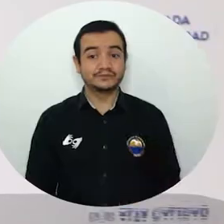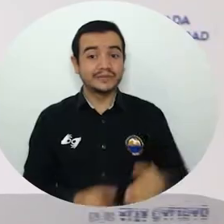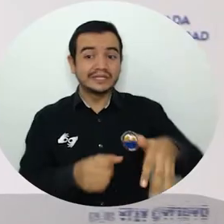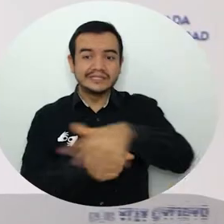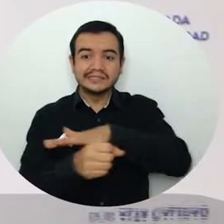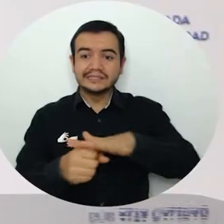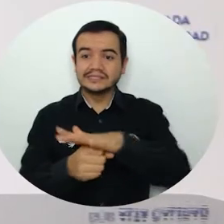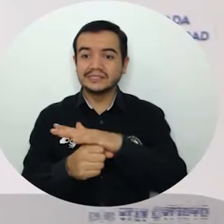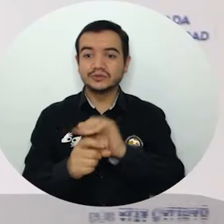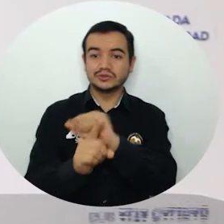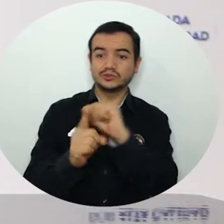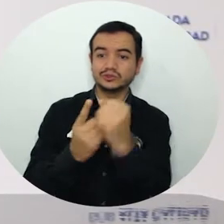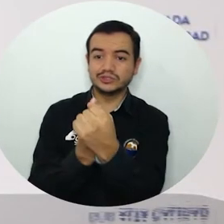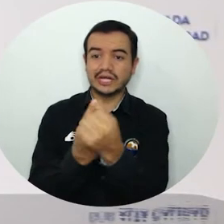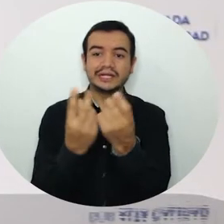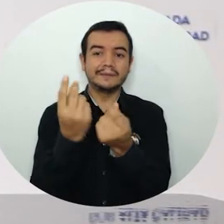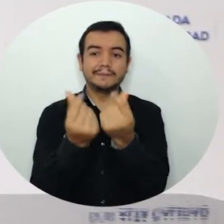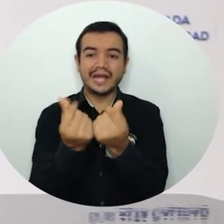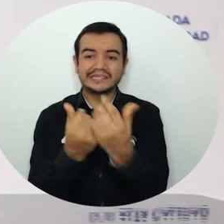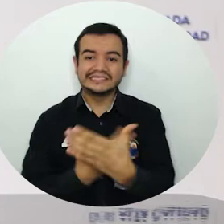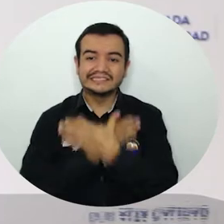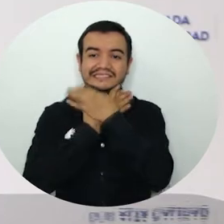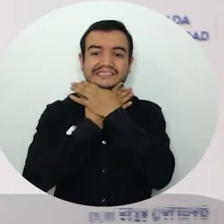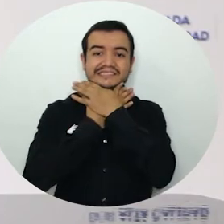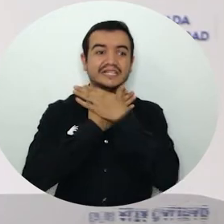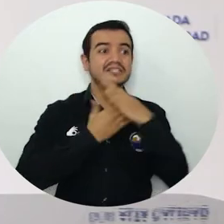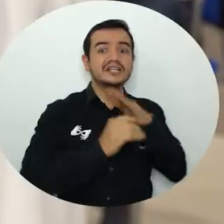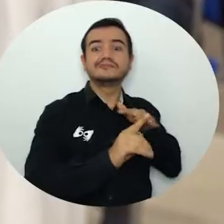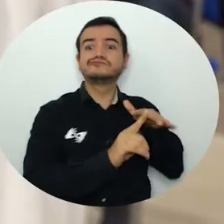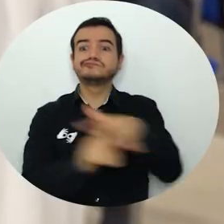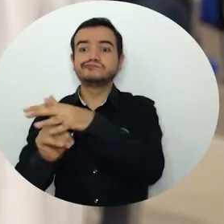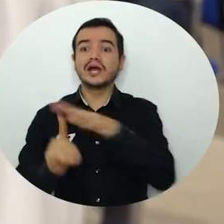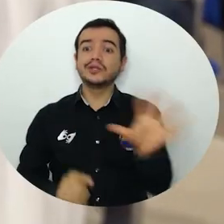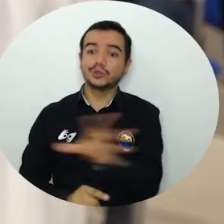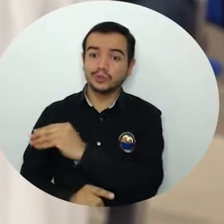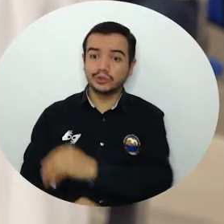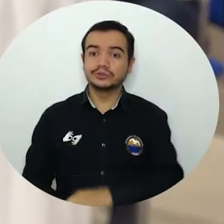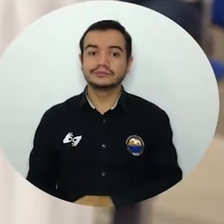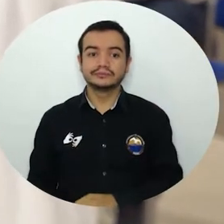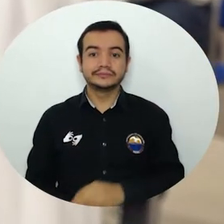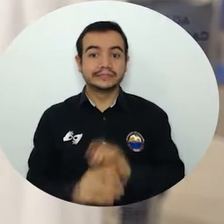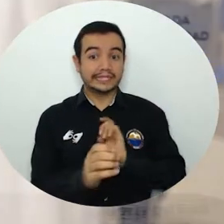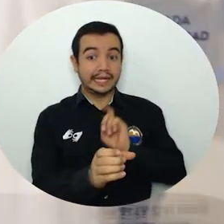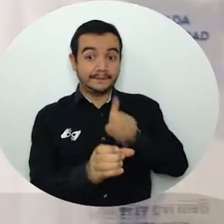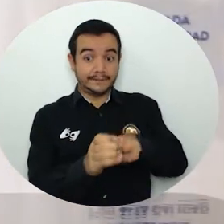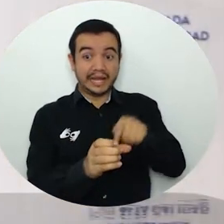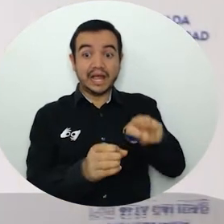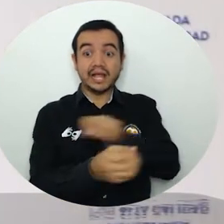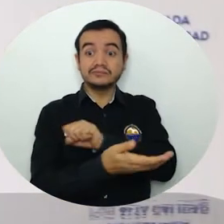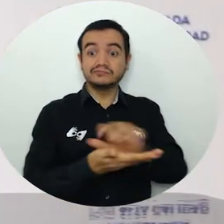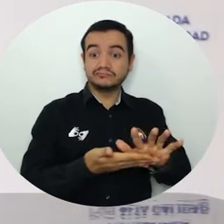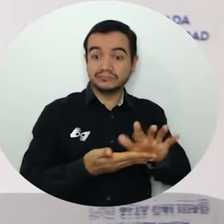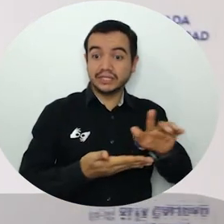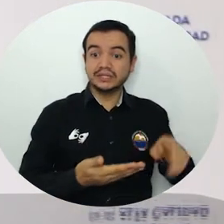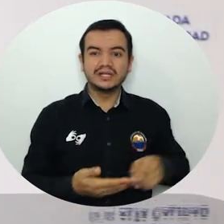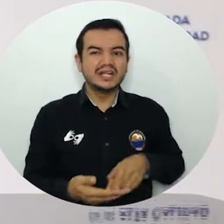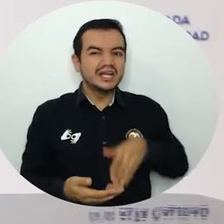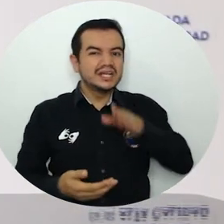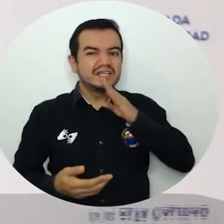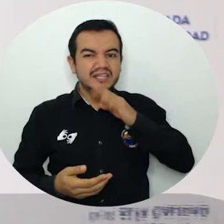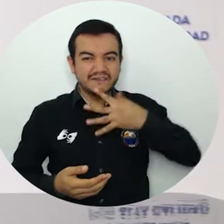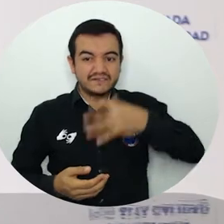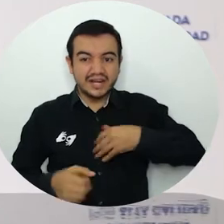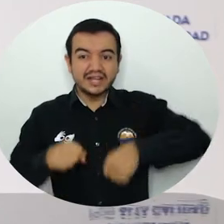La crisis económica y social que dejó la pandemia ha golpeado a todo el mundo. La matrícula cero, de la cual muchos se ufanan, ha sido un logro del